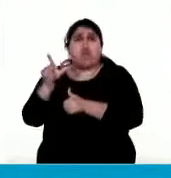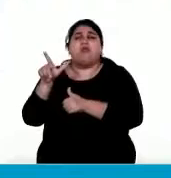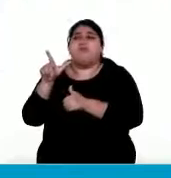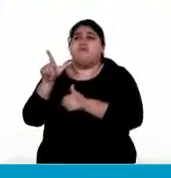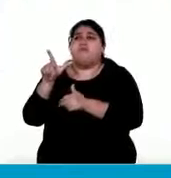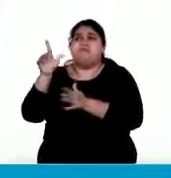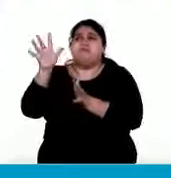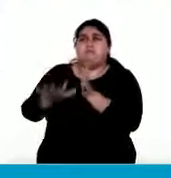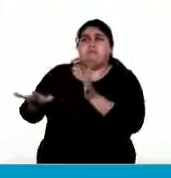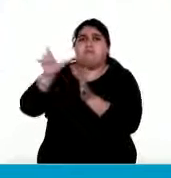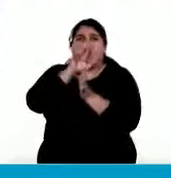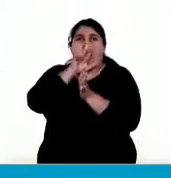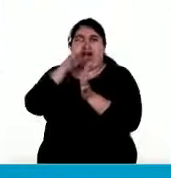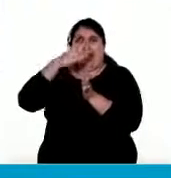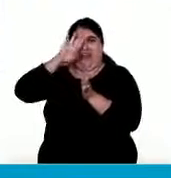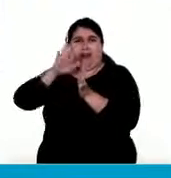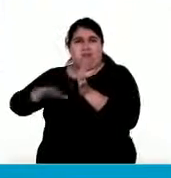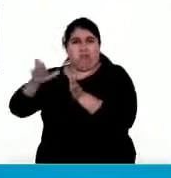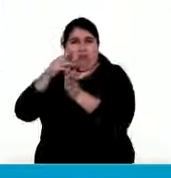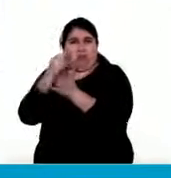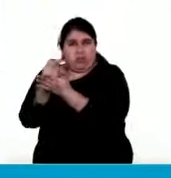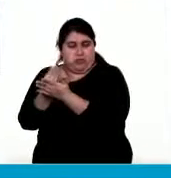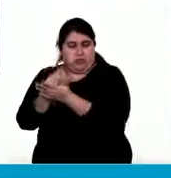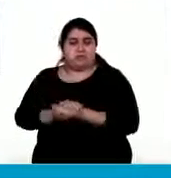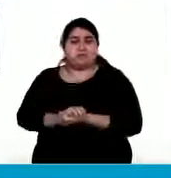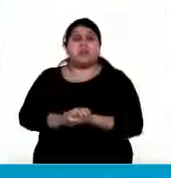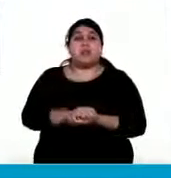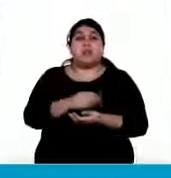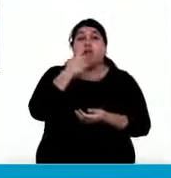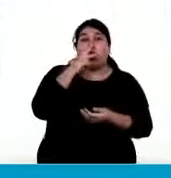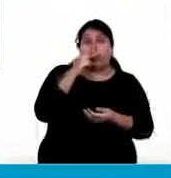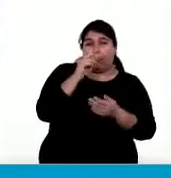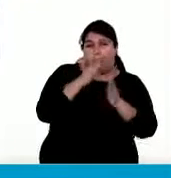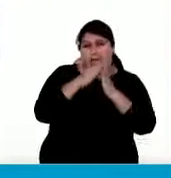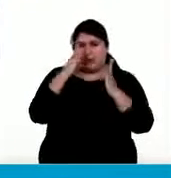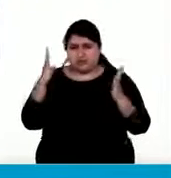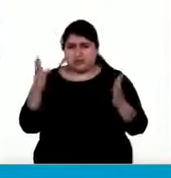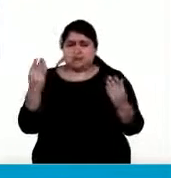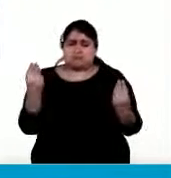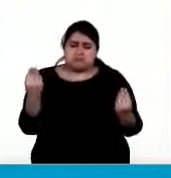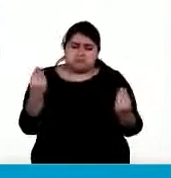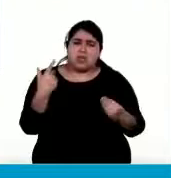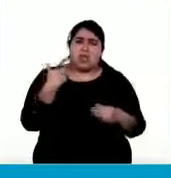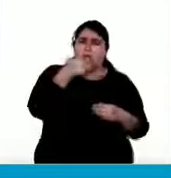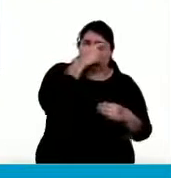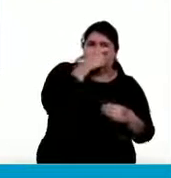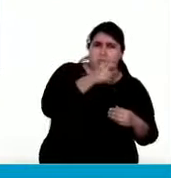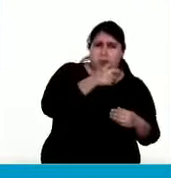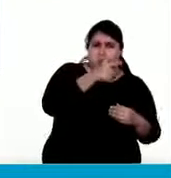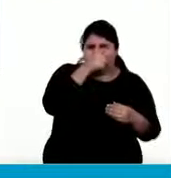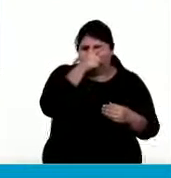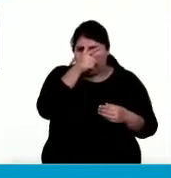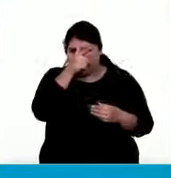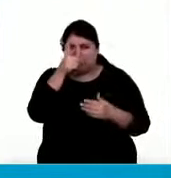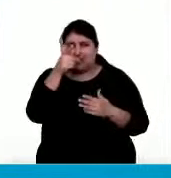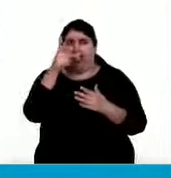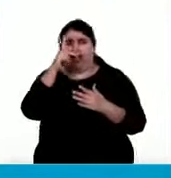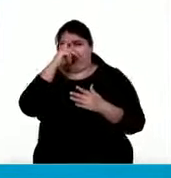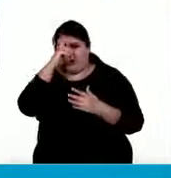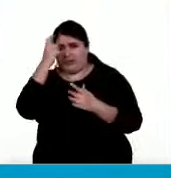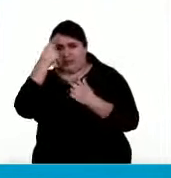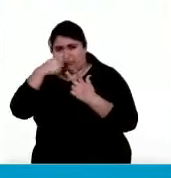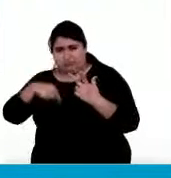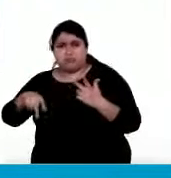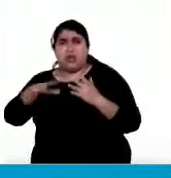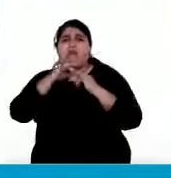Es posible que en el 2020 las fuerzas públicas como bomberos, policías, ambulancias no cuenten con un servicio de